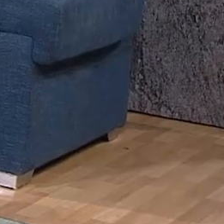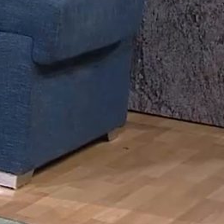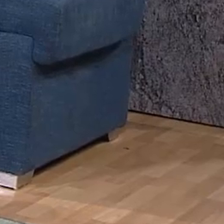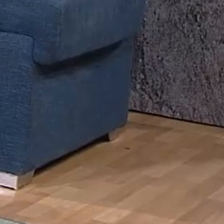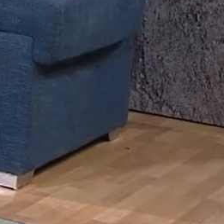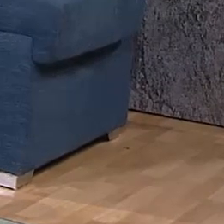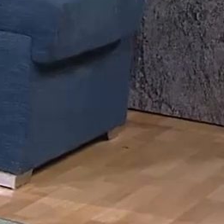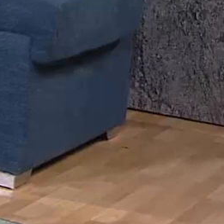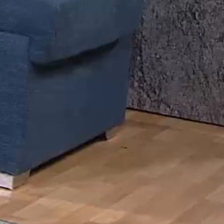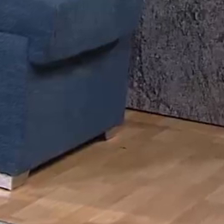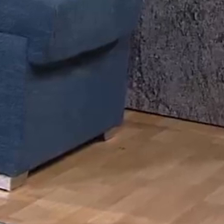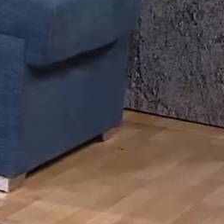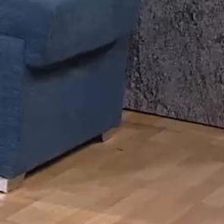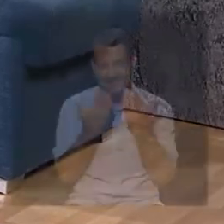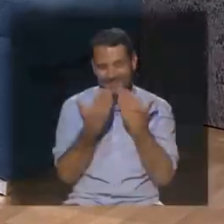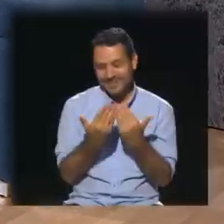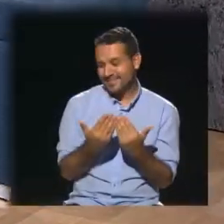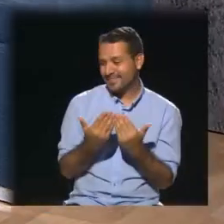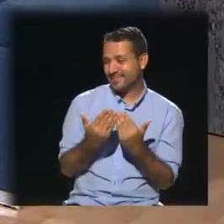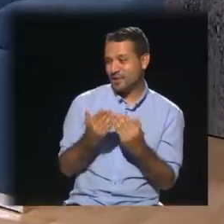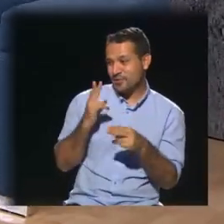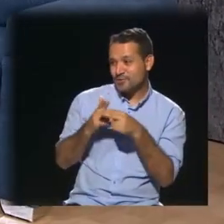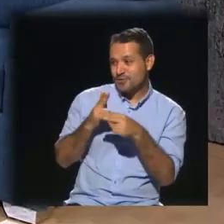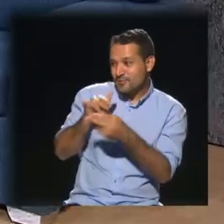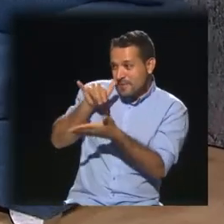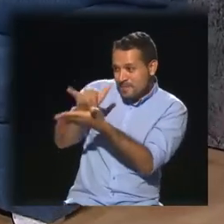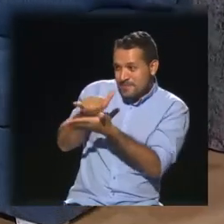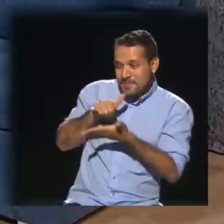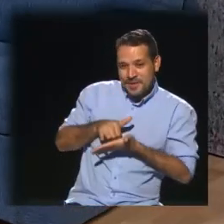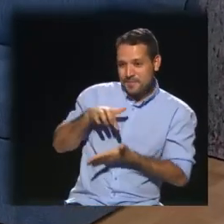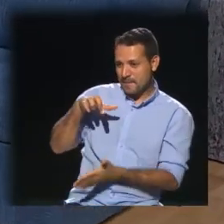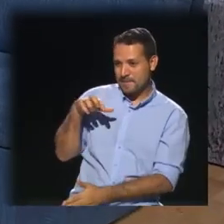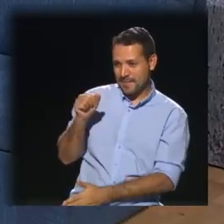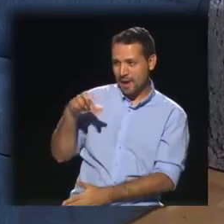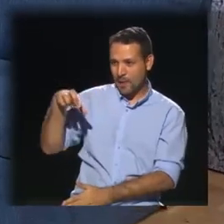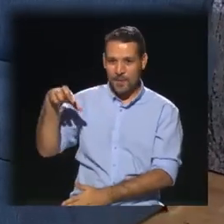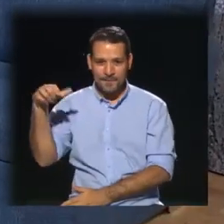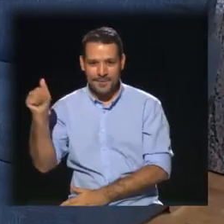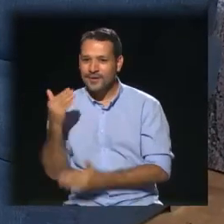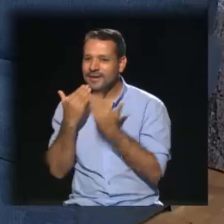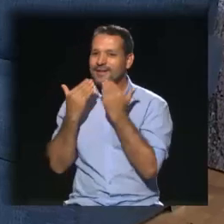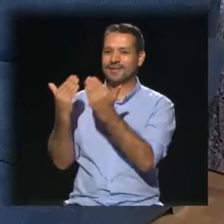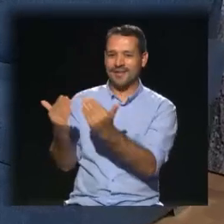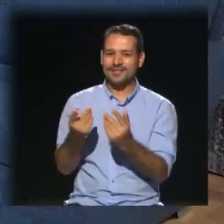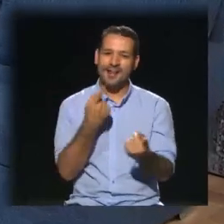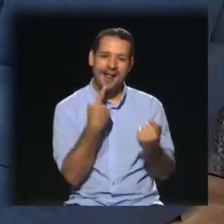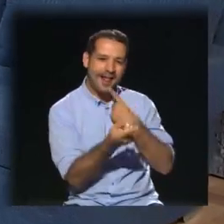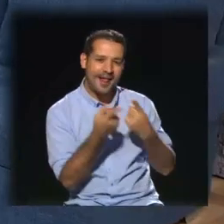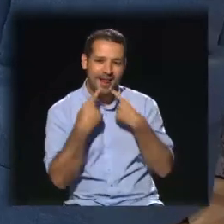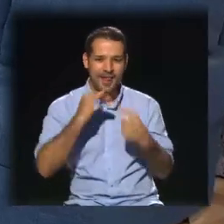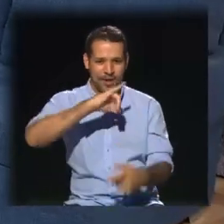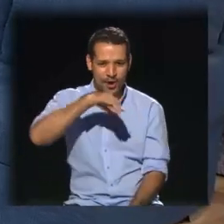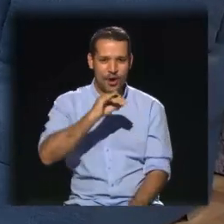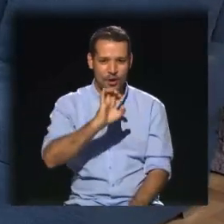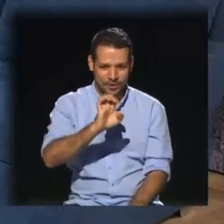Bueno, muchas gracias a mi tocaya Paola que nos dio estos elementos y conversando acá con el profesor José Luis y con David decíamos como